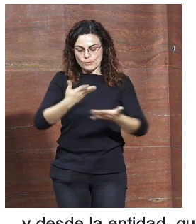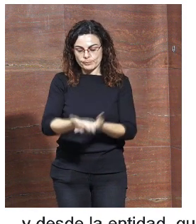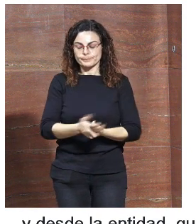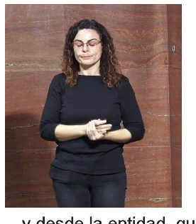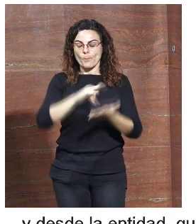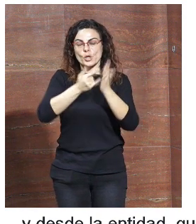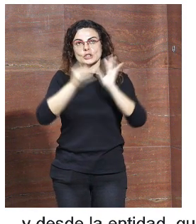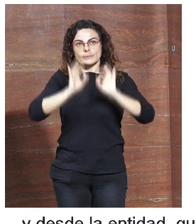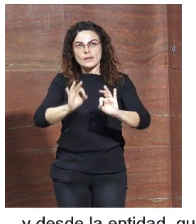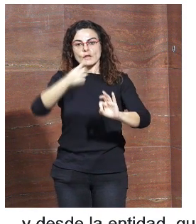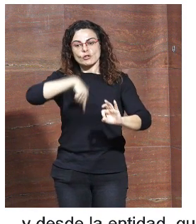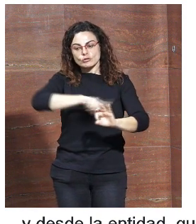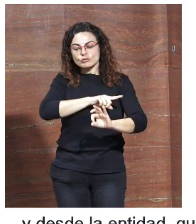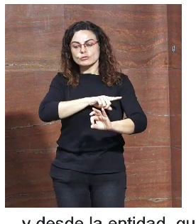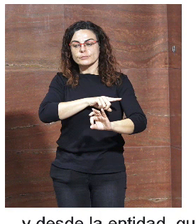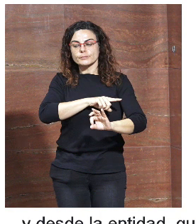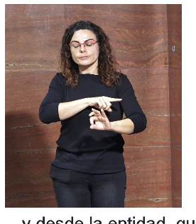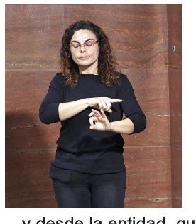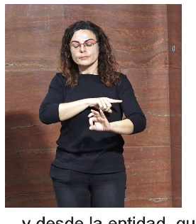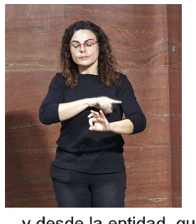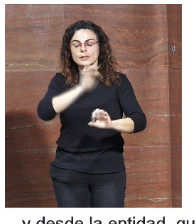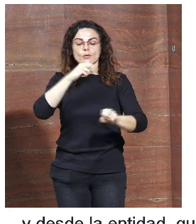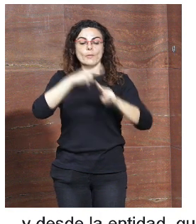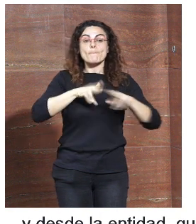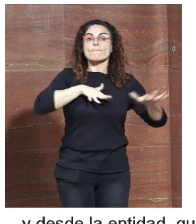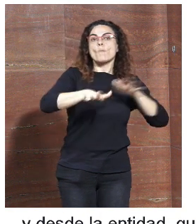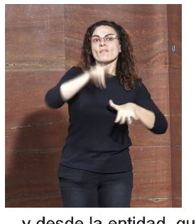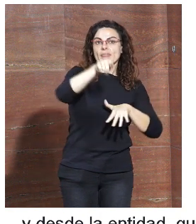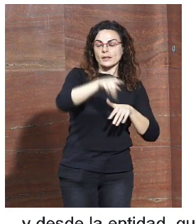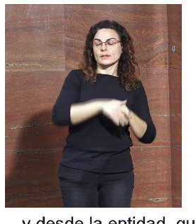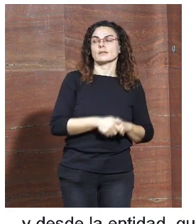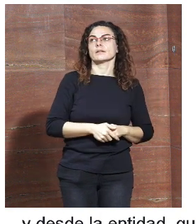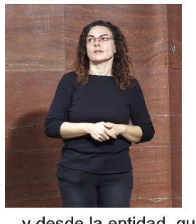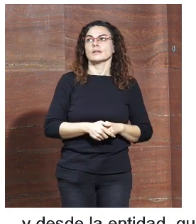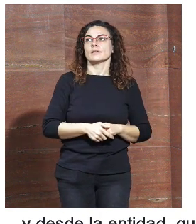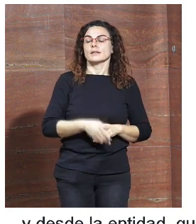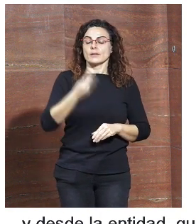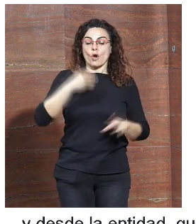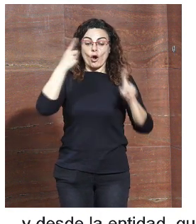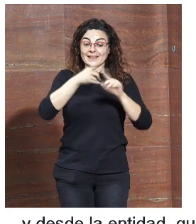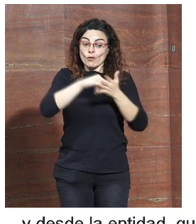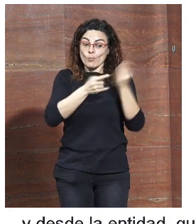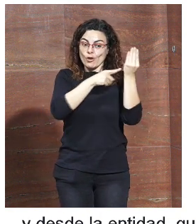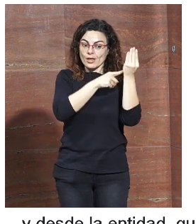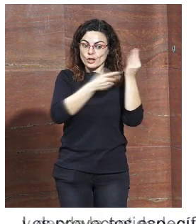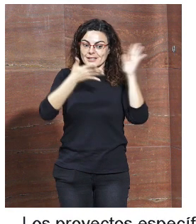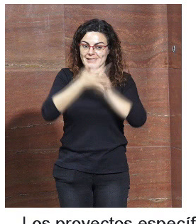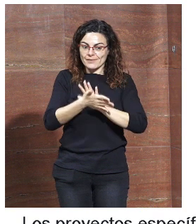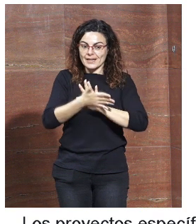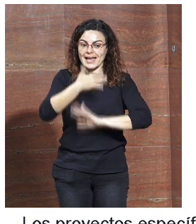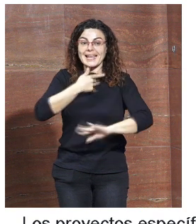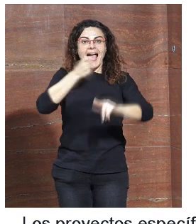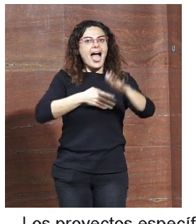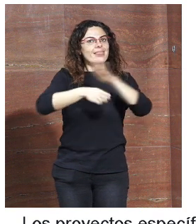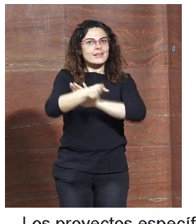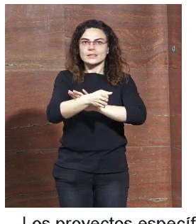Bueno, creamos uno que es el Ecomovilízate, que de hecho la misión del proyecto no es la incorporación efectiva de la